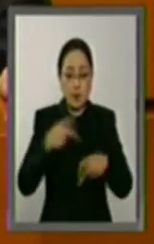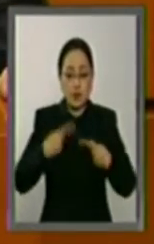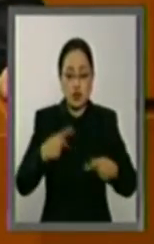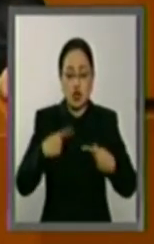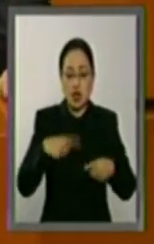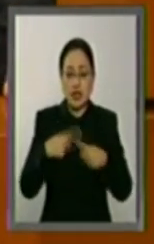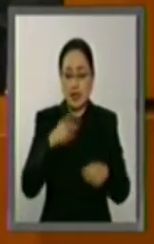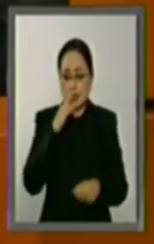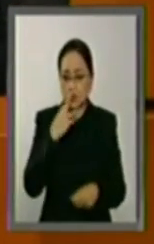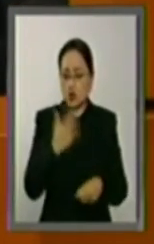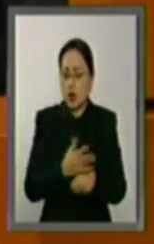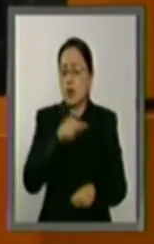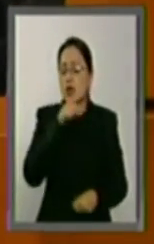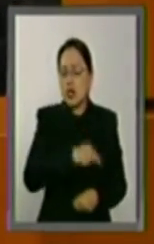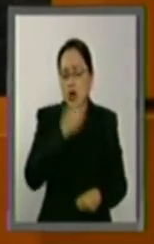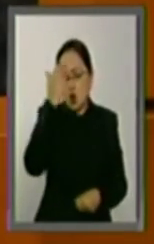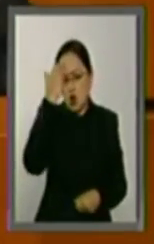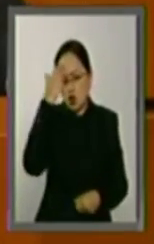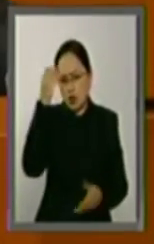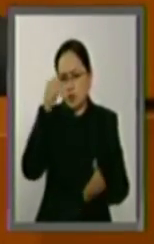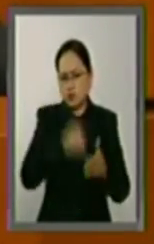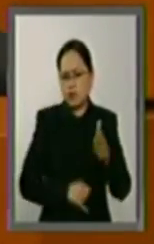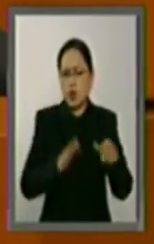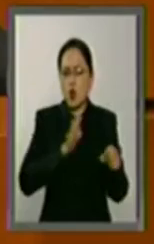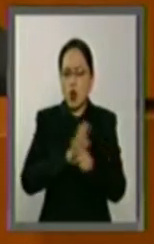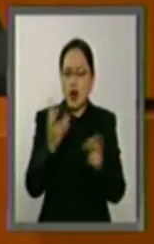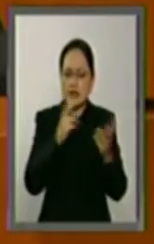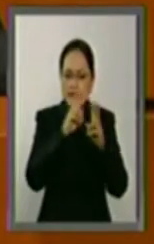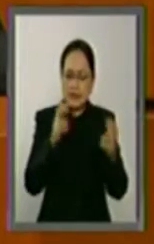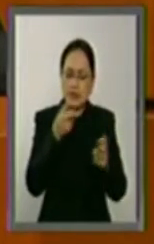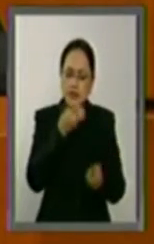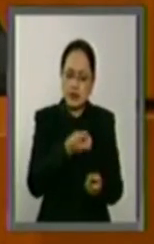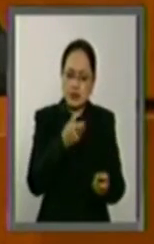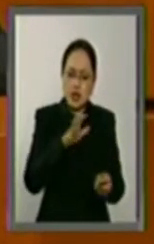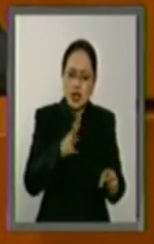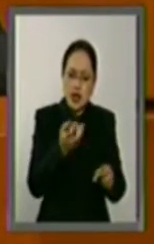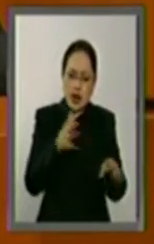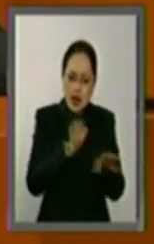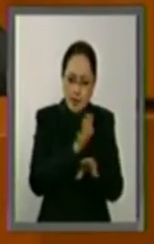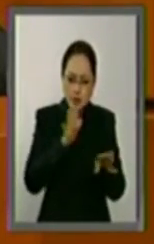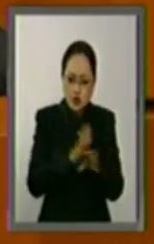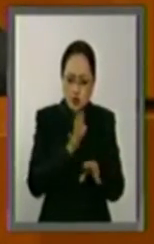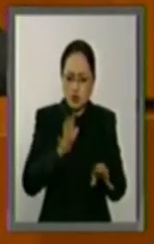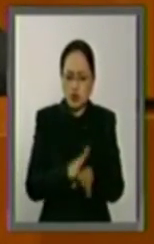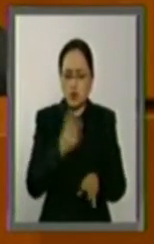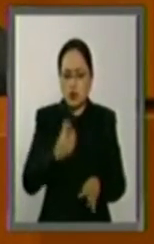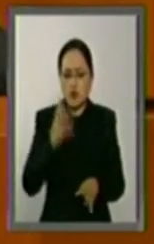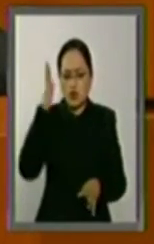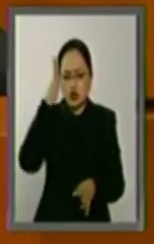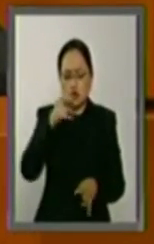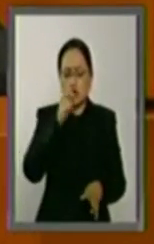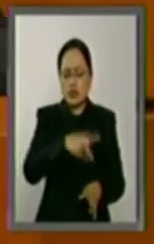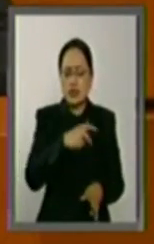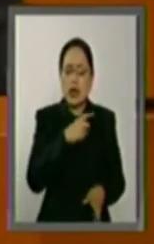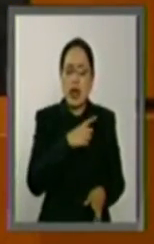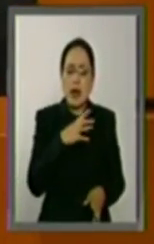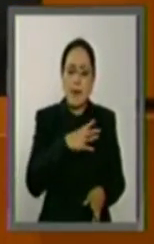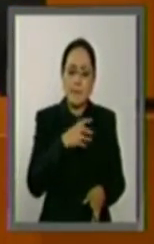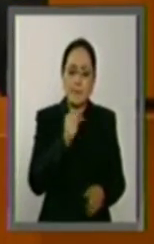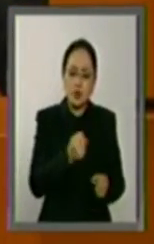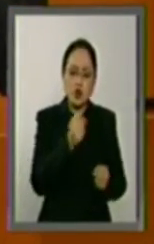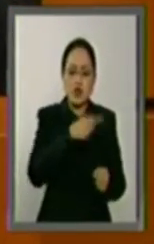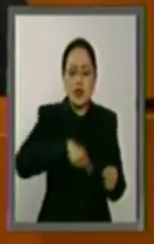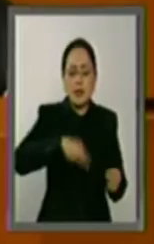que conozca profundamente la materia, en virtud de que estos cambios que se darán en los fondos de la seguridad, que